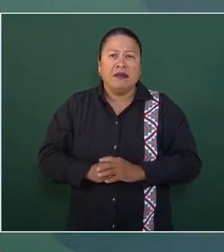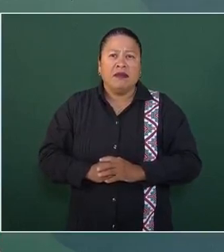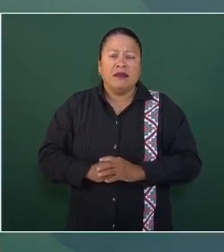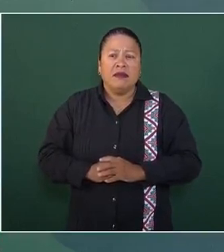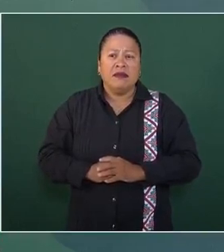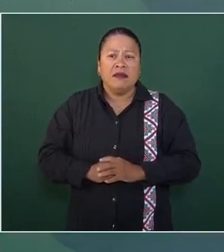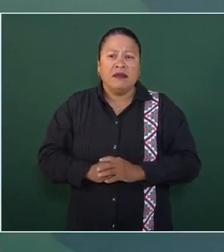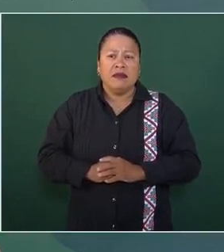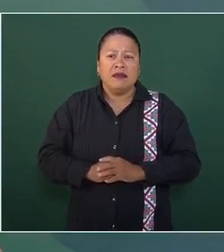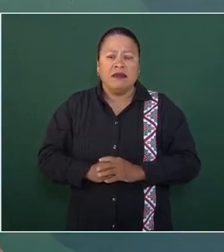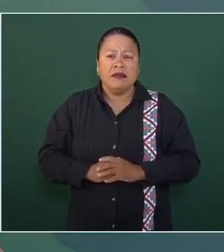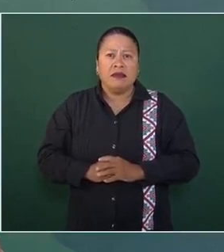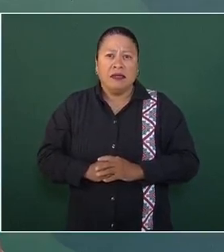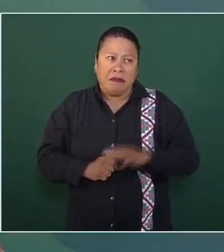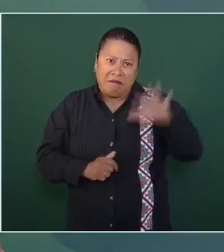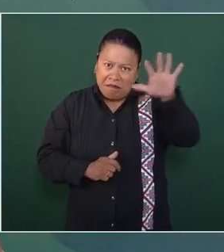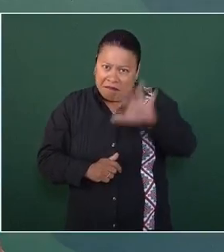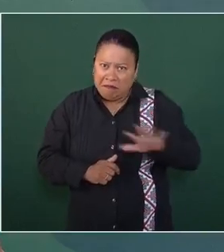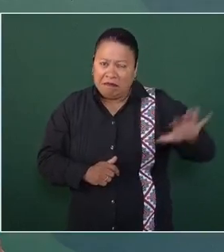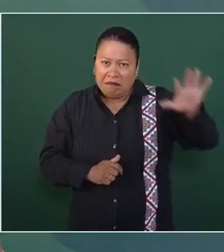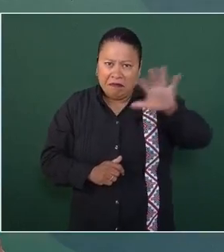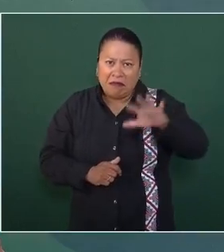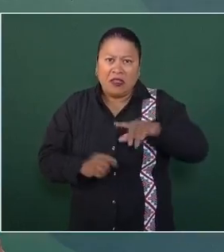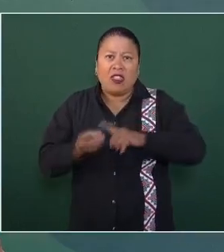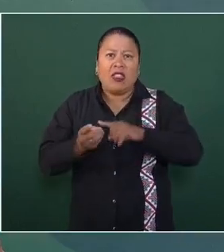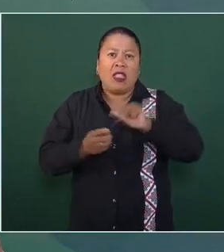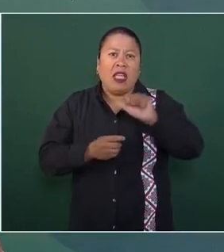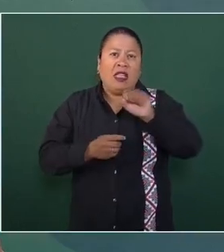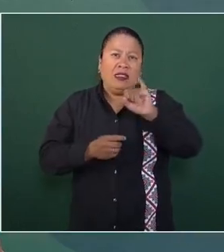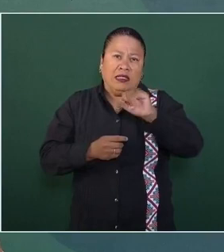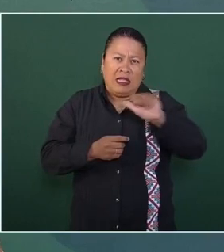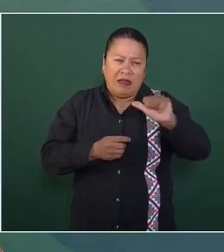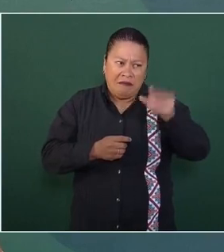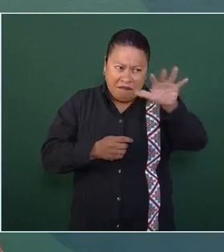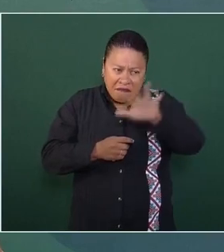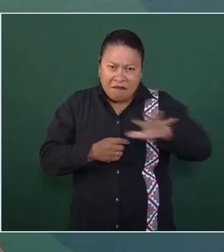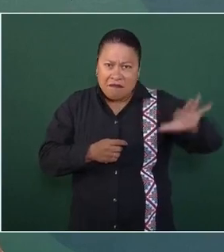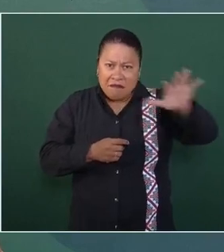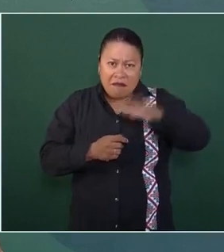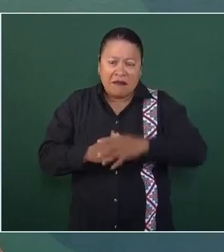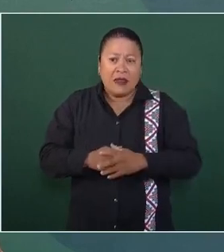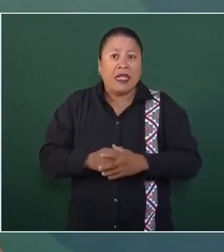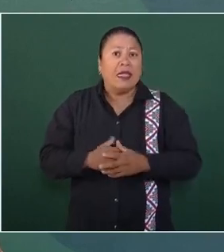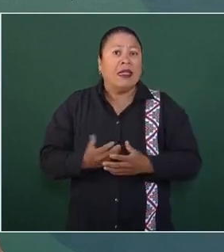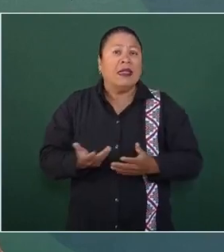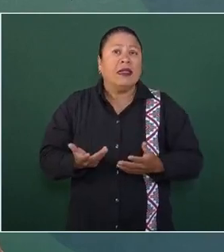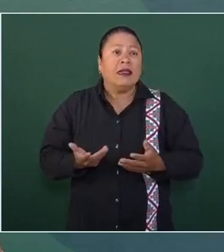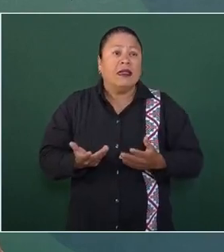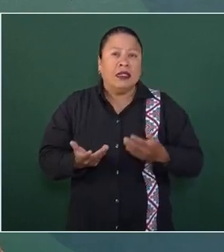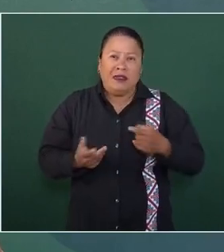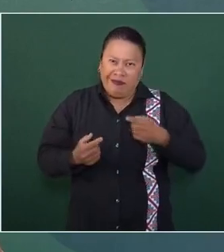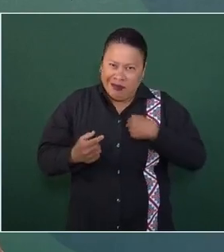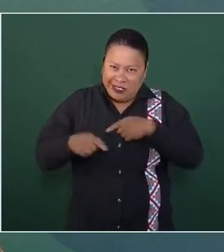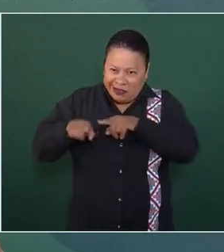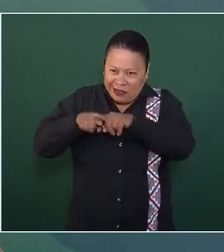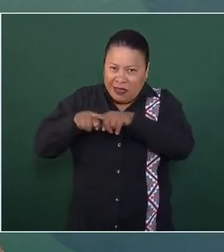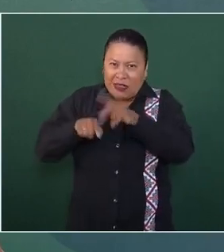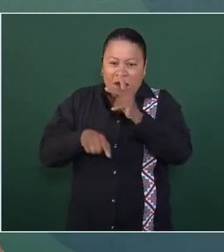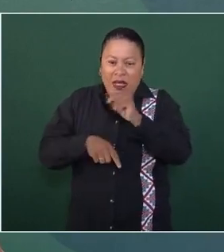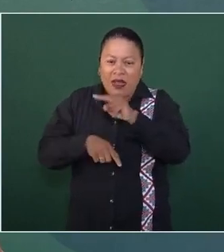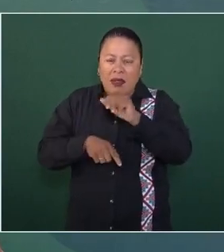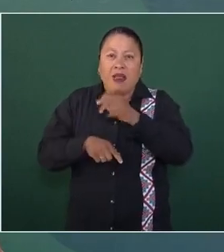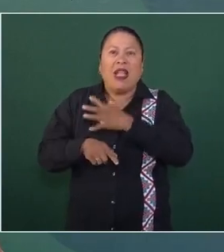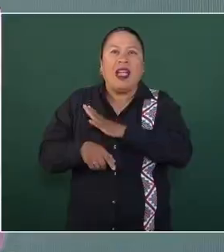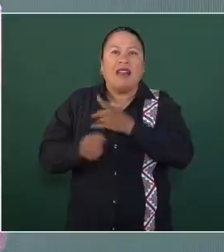el Pacífico por Asia nuestros hermanos panameños tienen ahora un